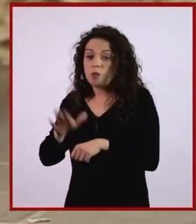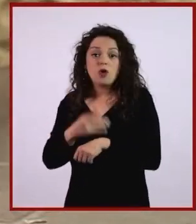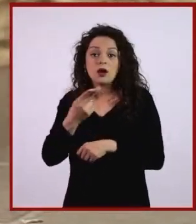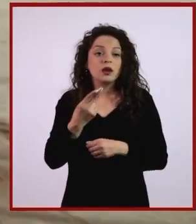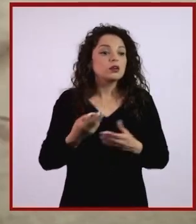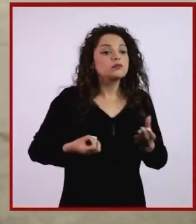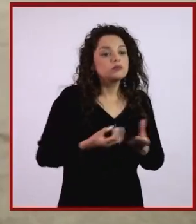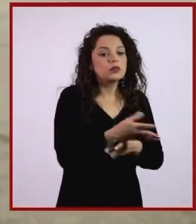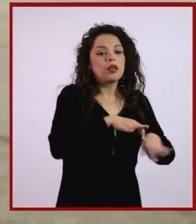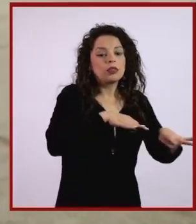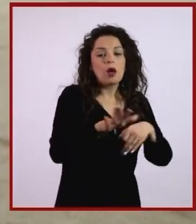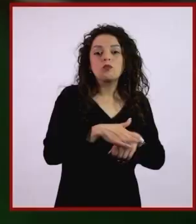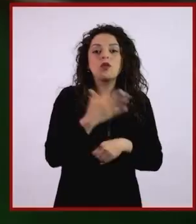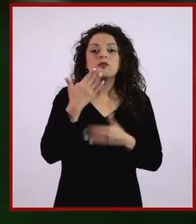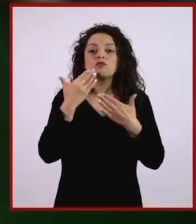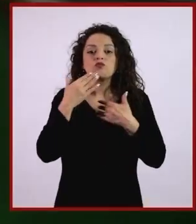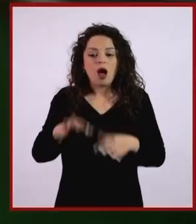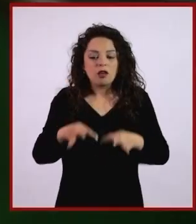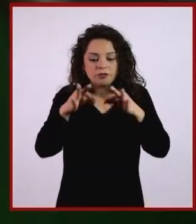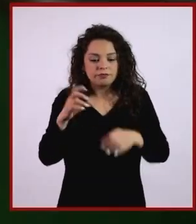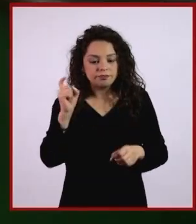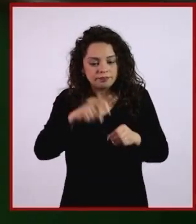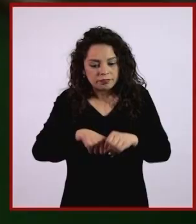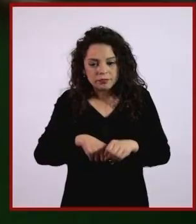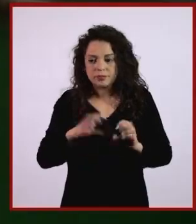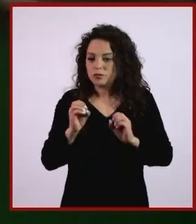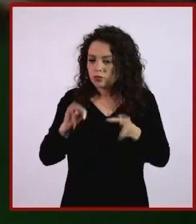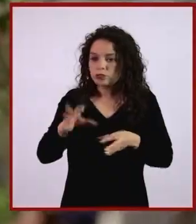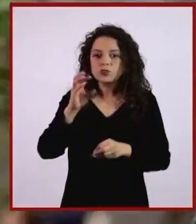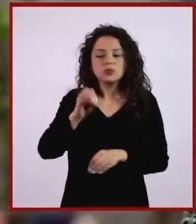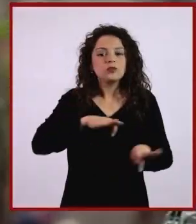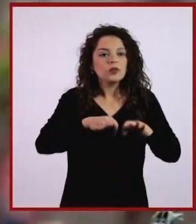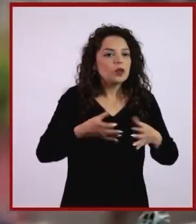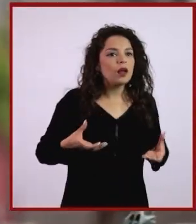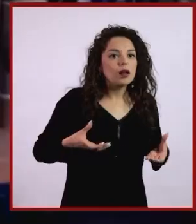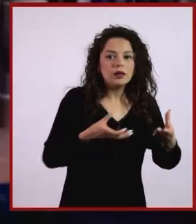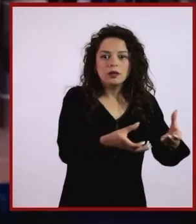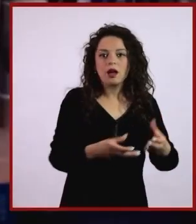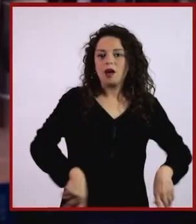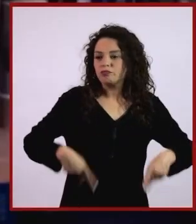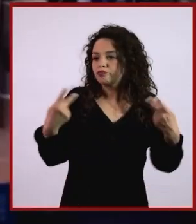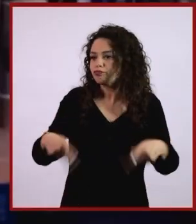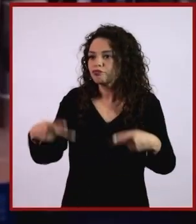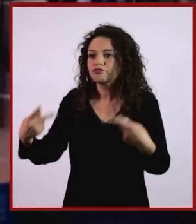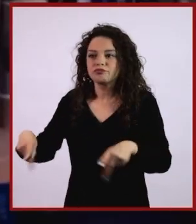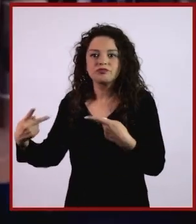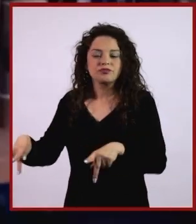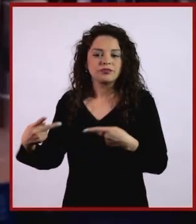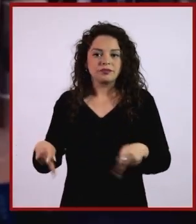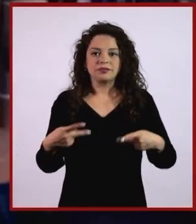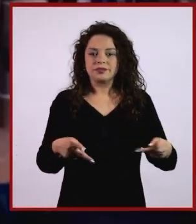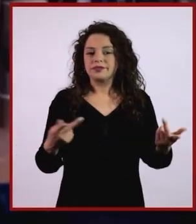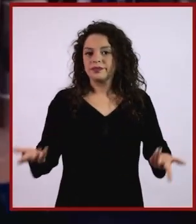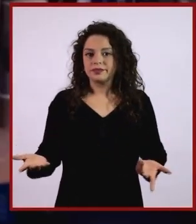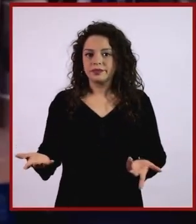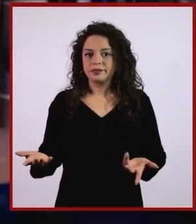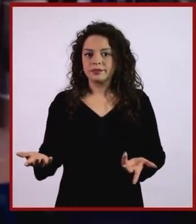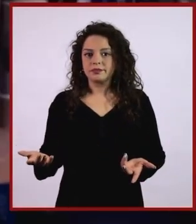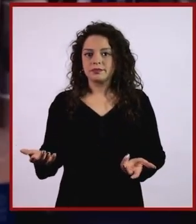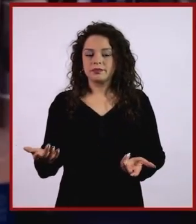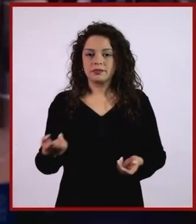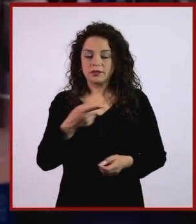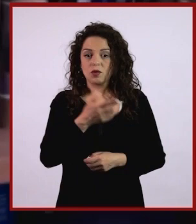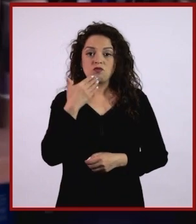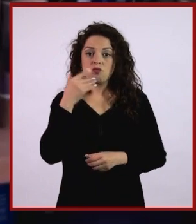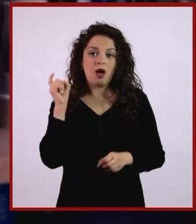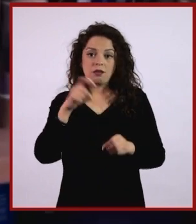cotidiano, porque pues no tienen un trabajo fijo, porque muchos de ellos trabajan en la calle, muchas de ellas son vendedores ambulantes,